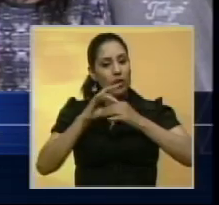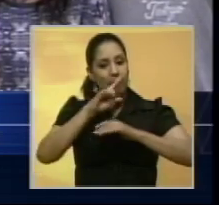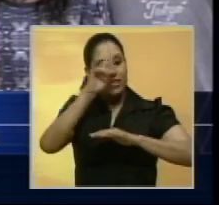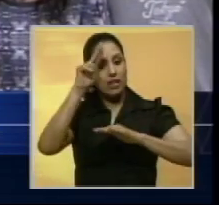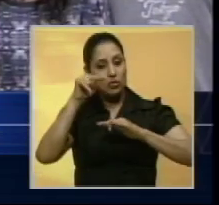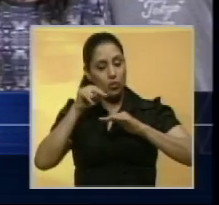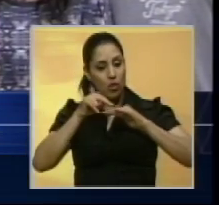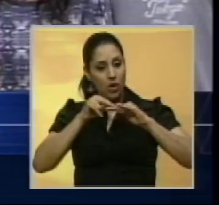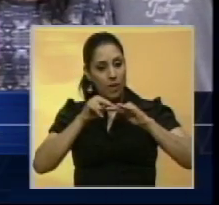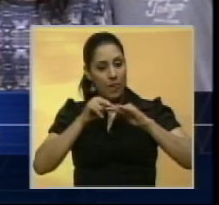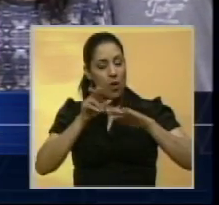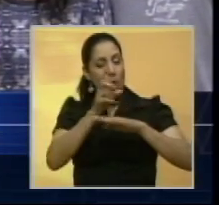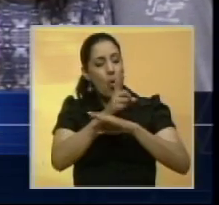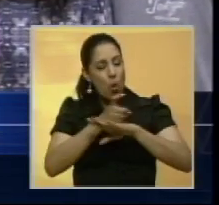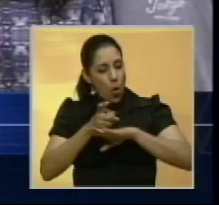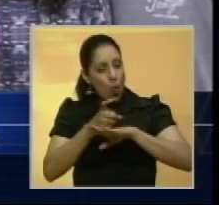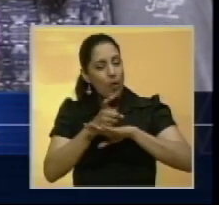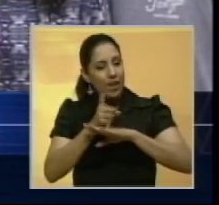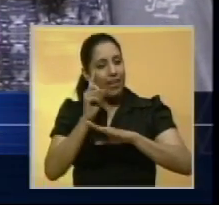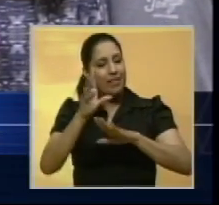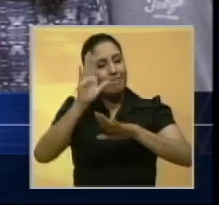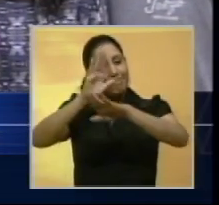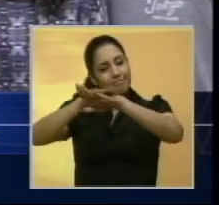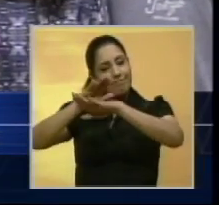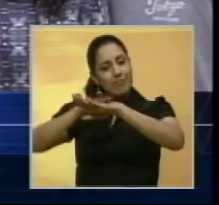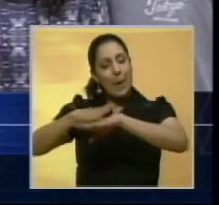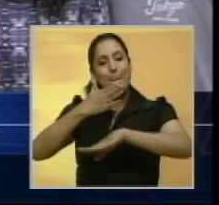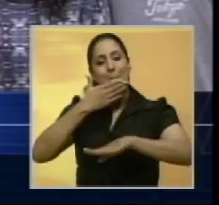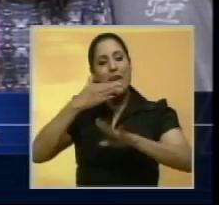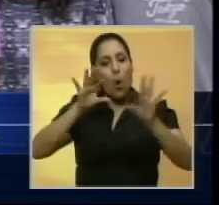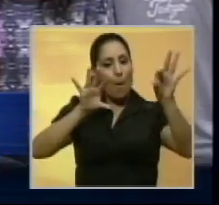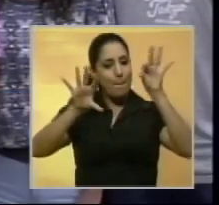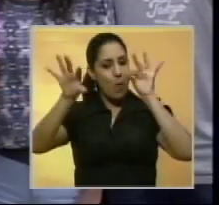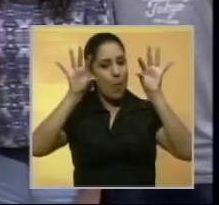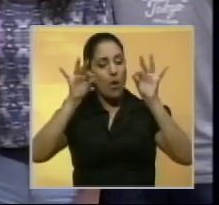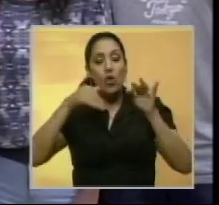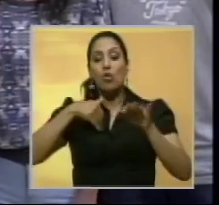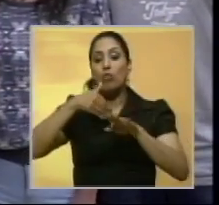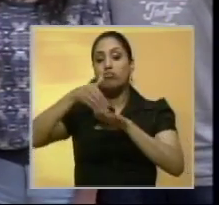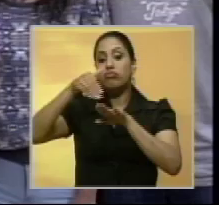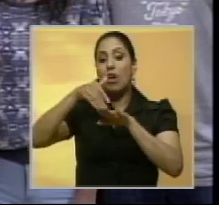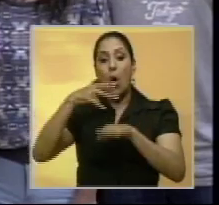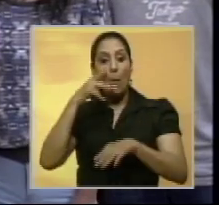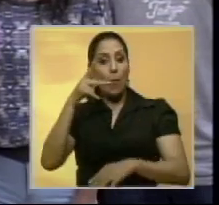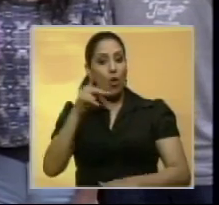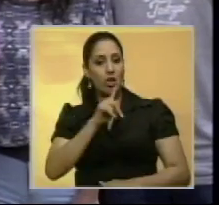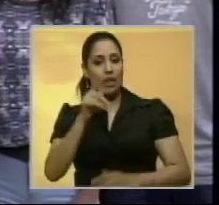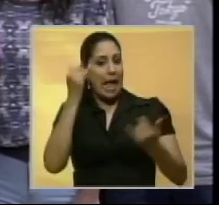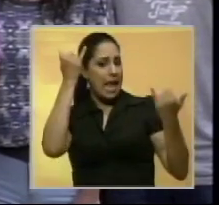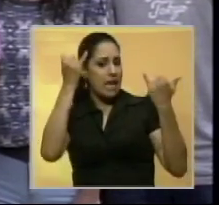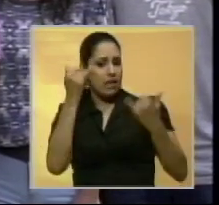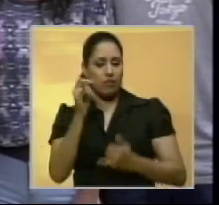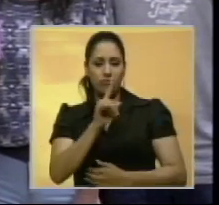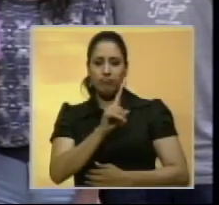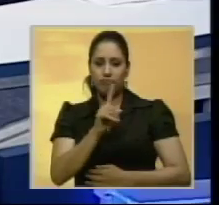nacional, un gobierno que convoque a los mejores, sin distingos políticos,